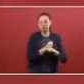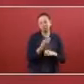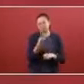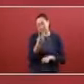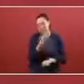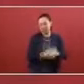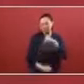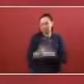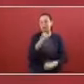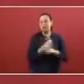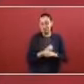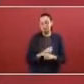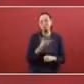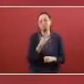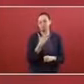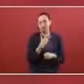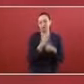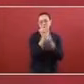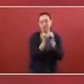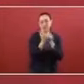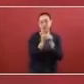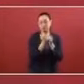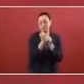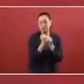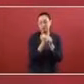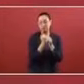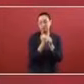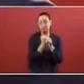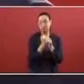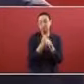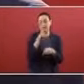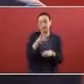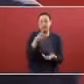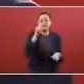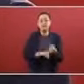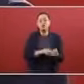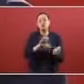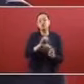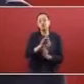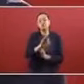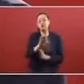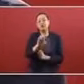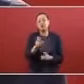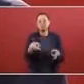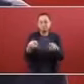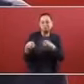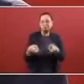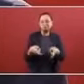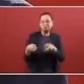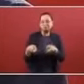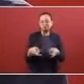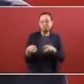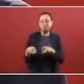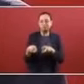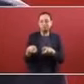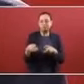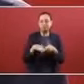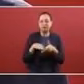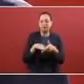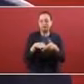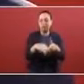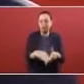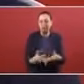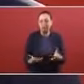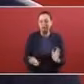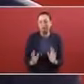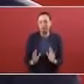2 años o 3 un reportaje sobre el saqueo en la Comisión Federal de Electricidad que se estaba llevando a cabo.